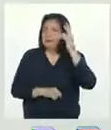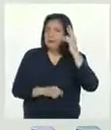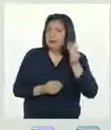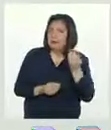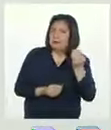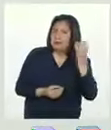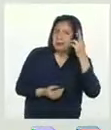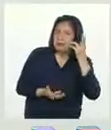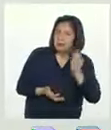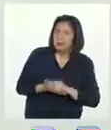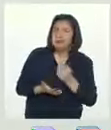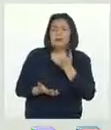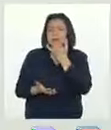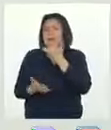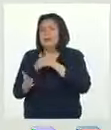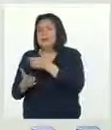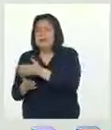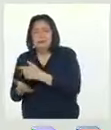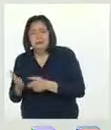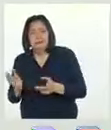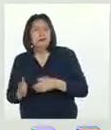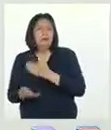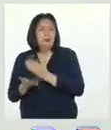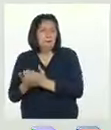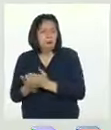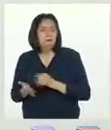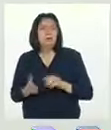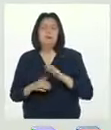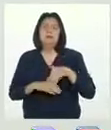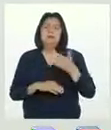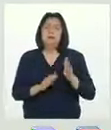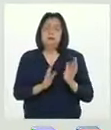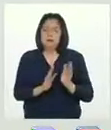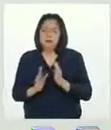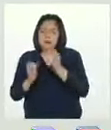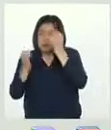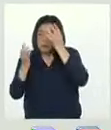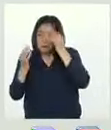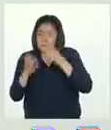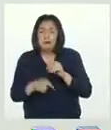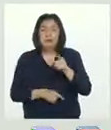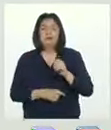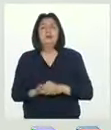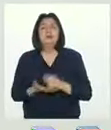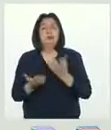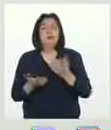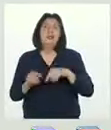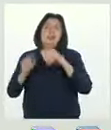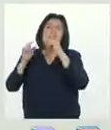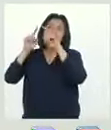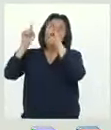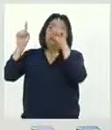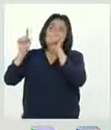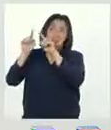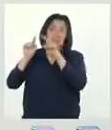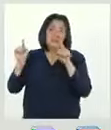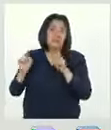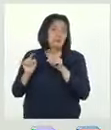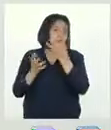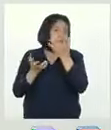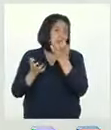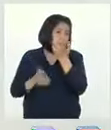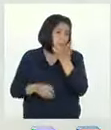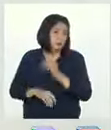las consecuencias del problema, para posteriormente organizar la información en el tipo de esquema que ustedes